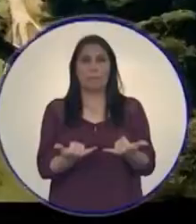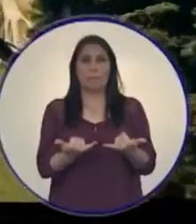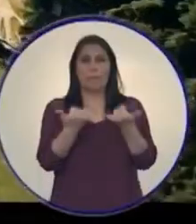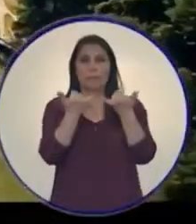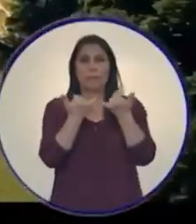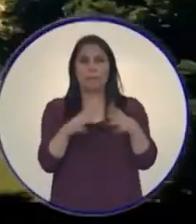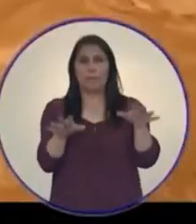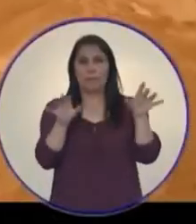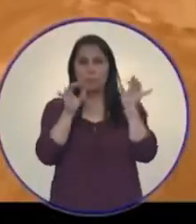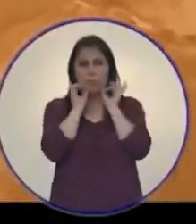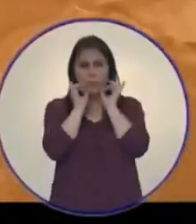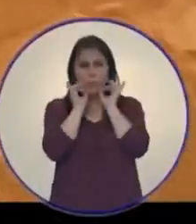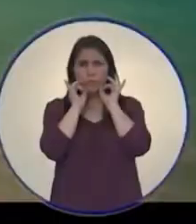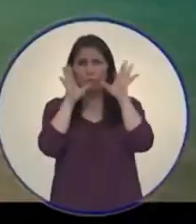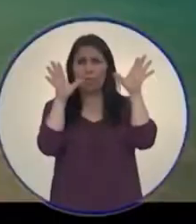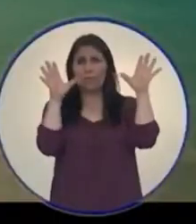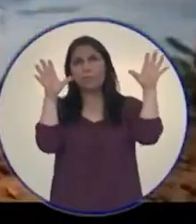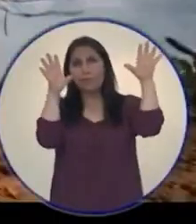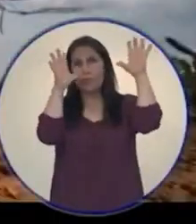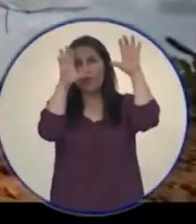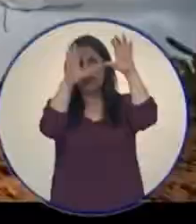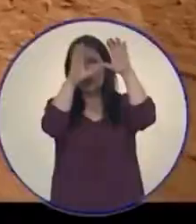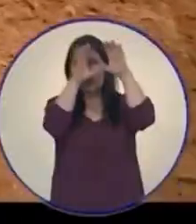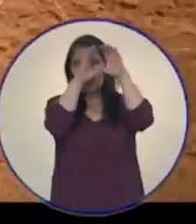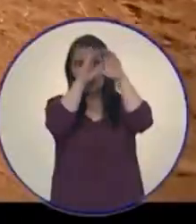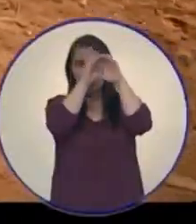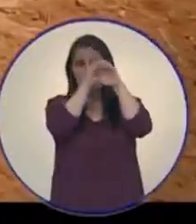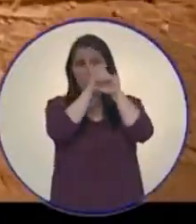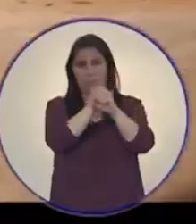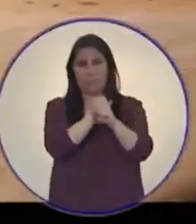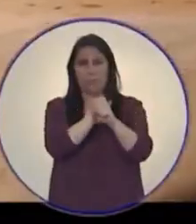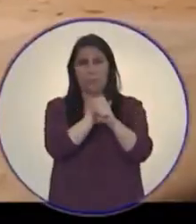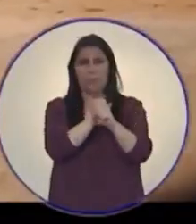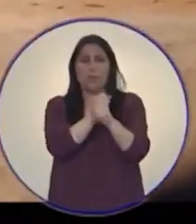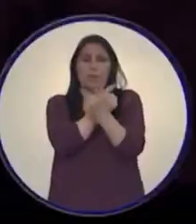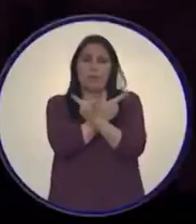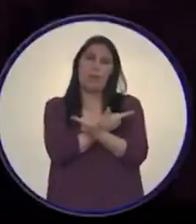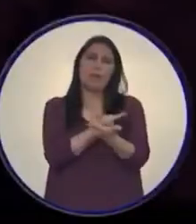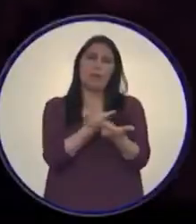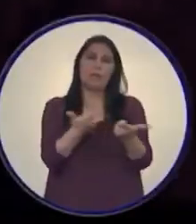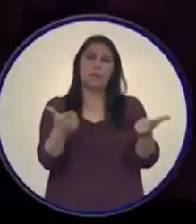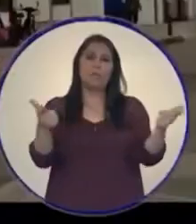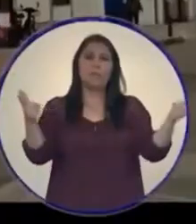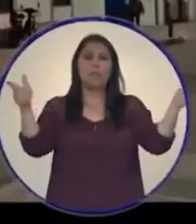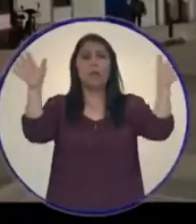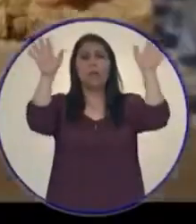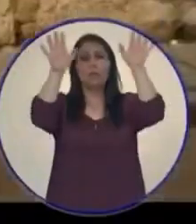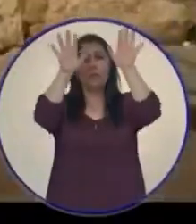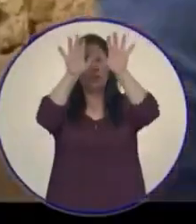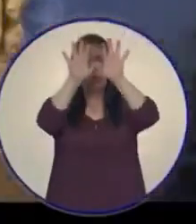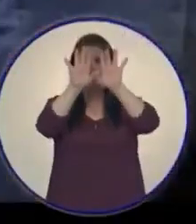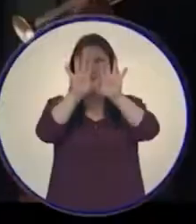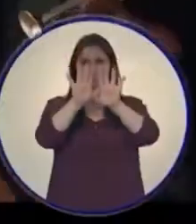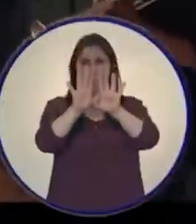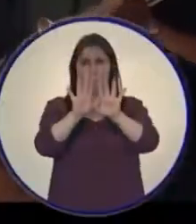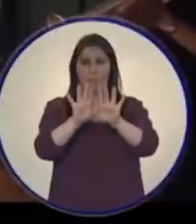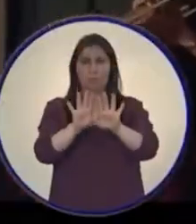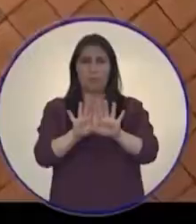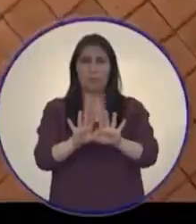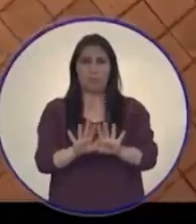quear se sol Li noche la libertad